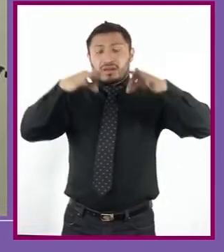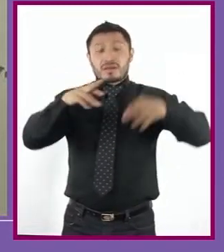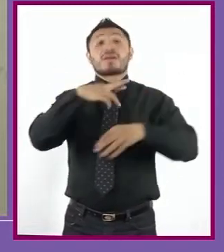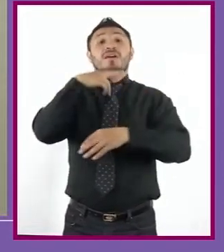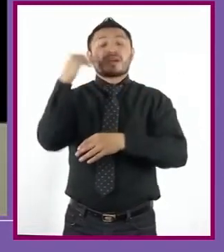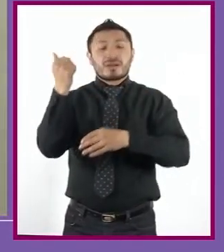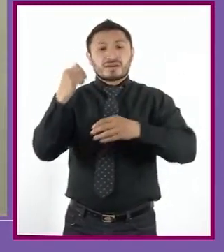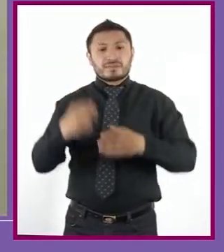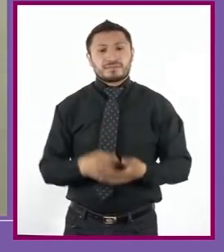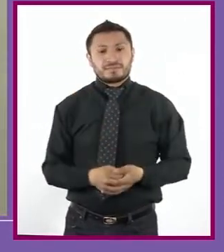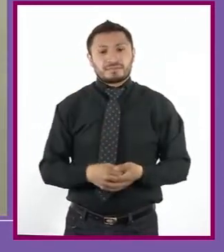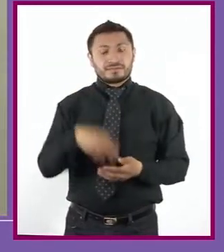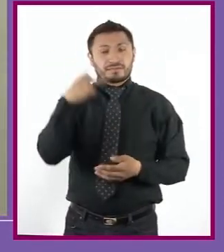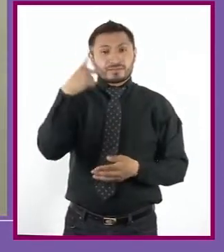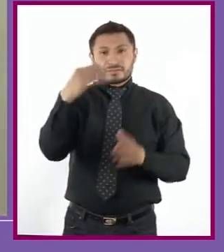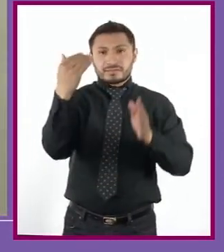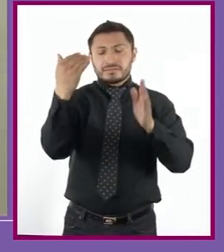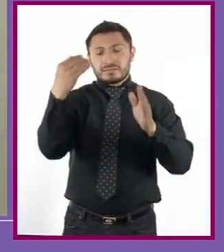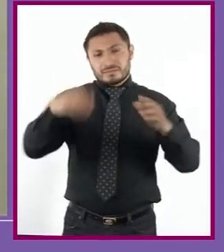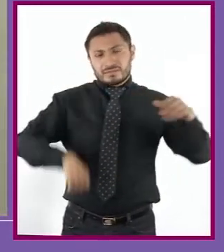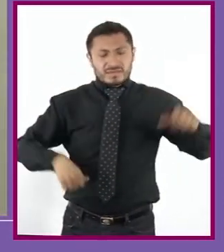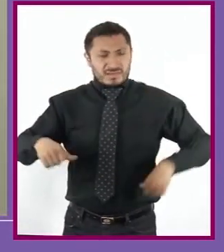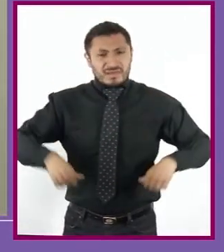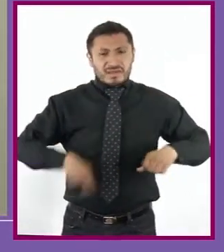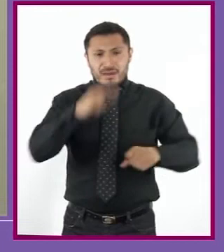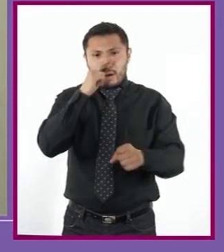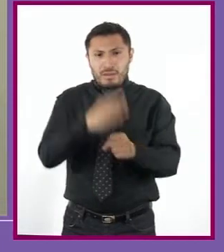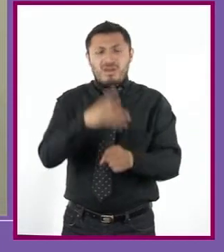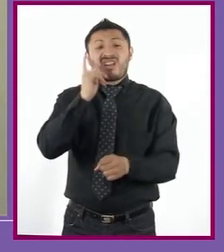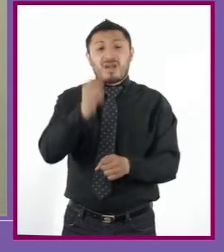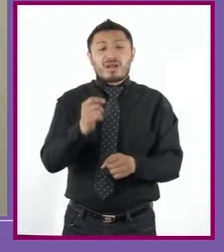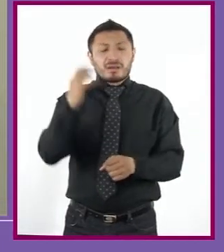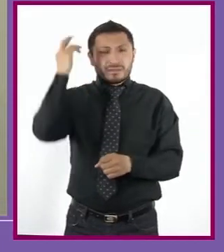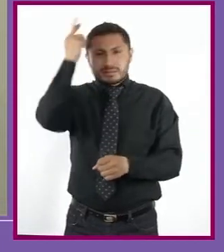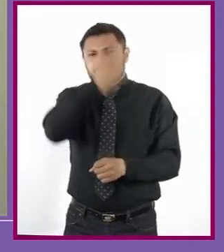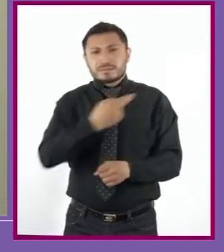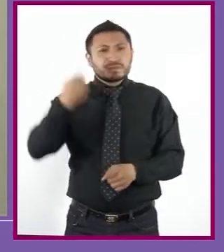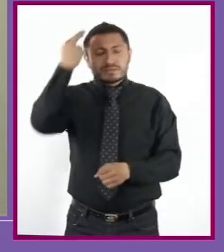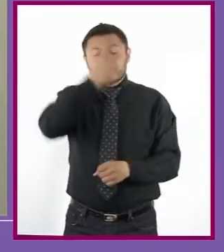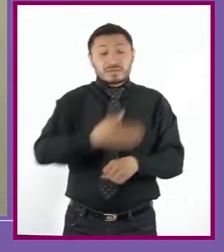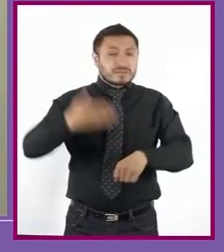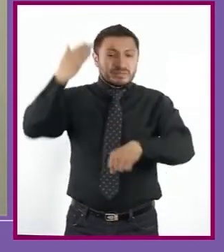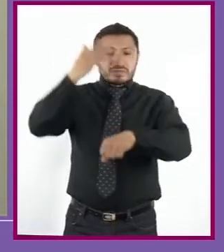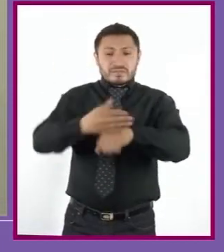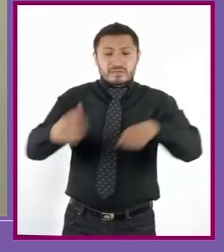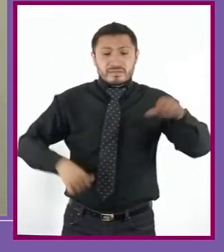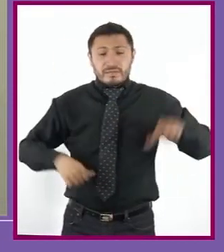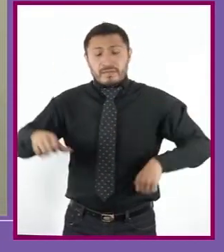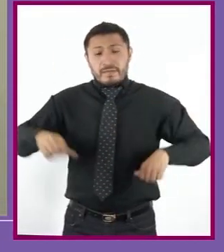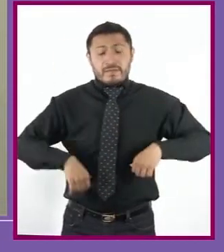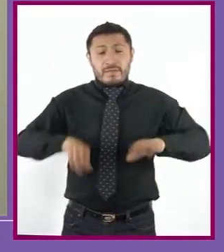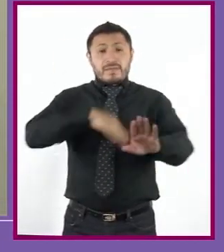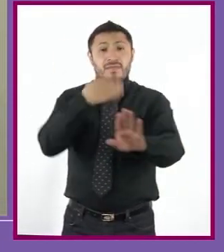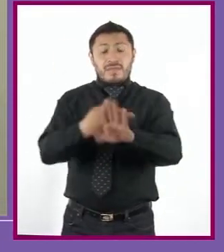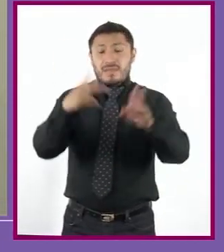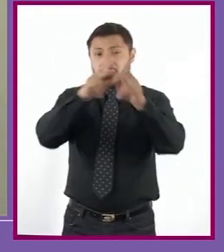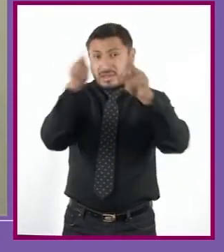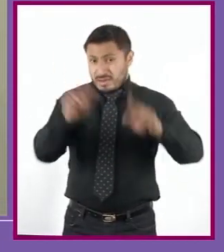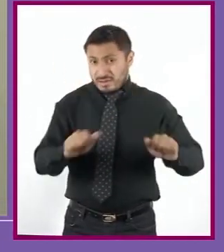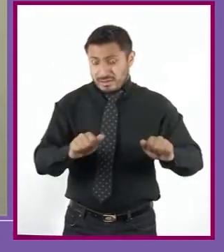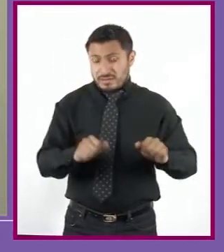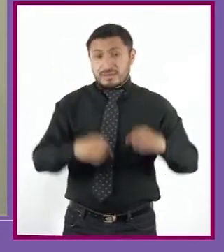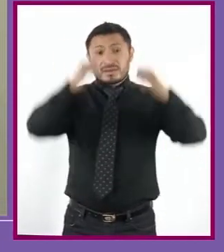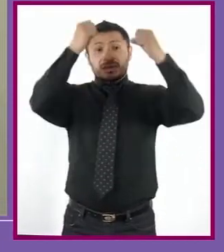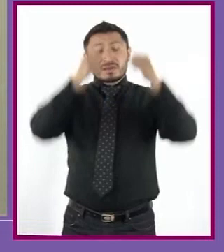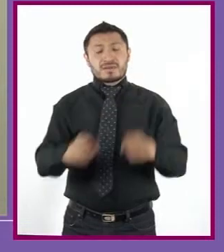Roma. Sus principales funciones fueron analizar y sancionar las acciones que amenazaban la paz, la seguridad